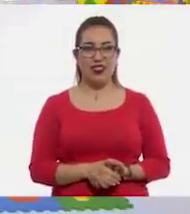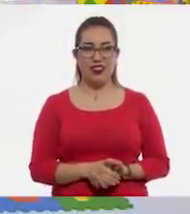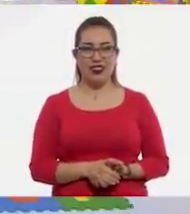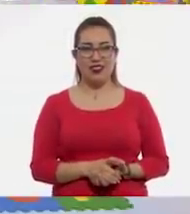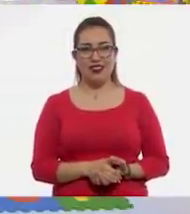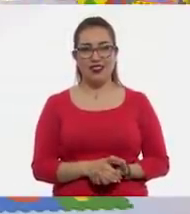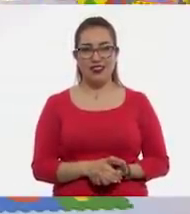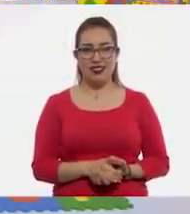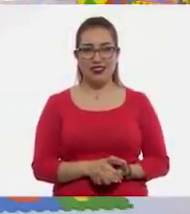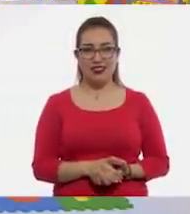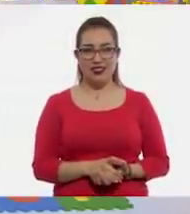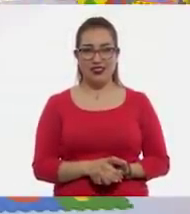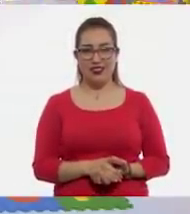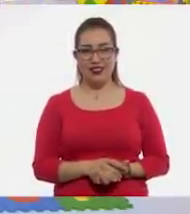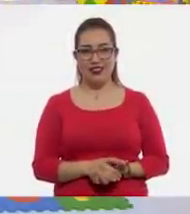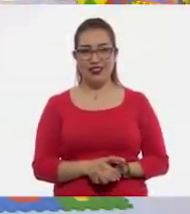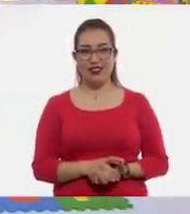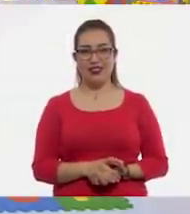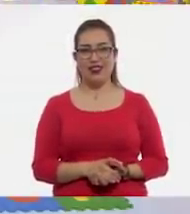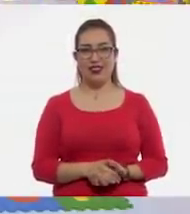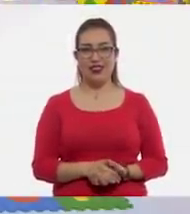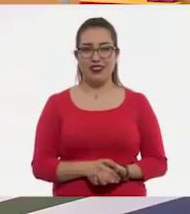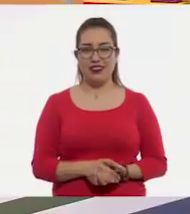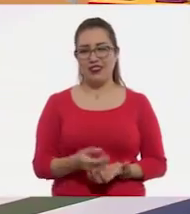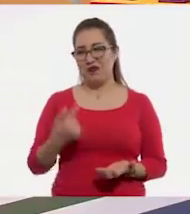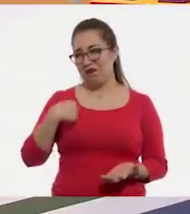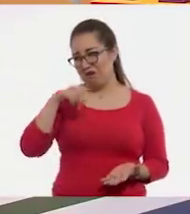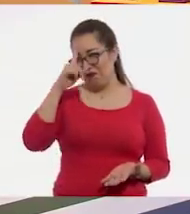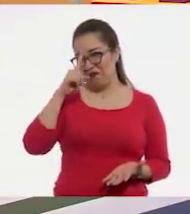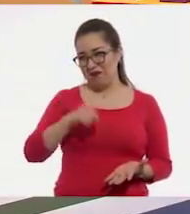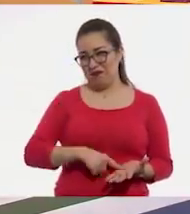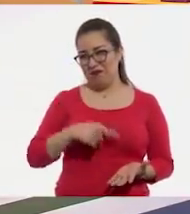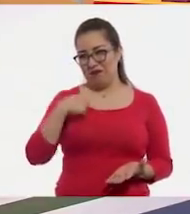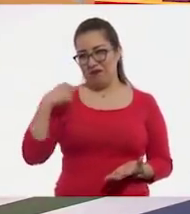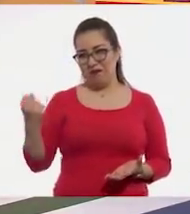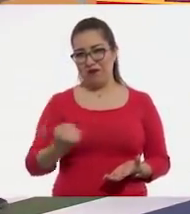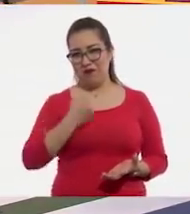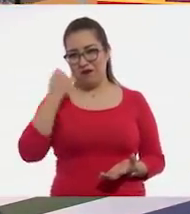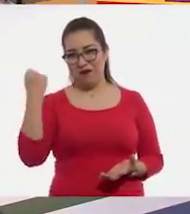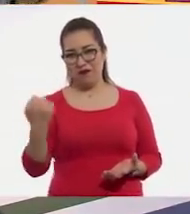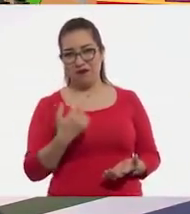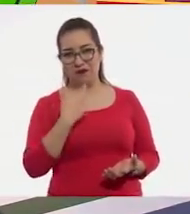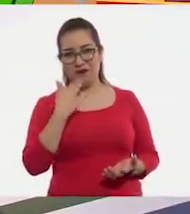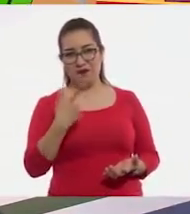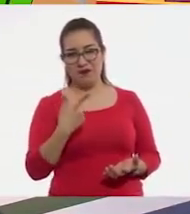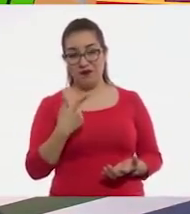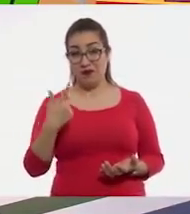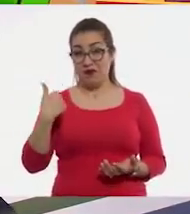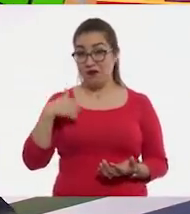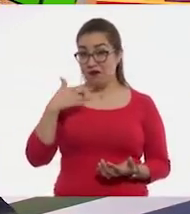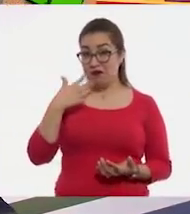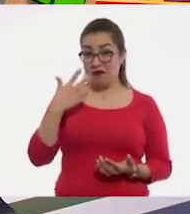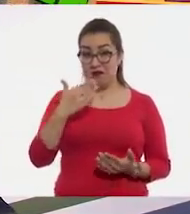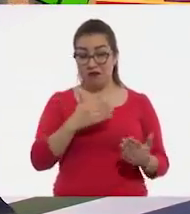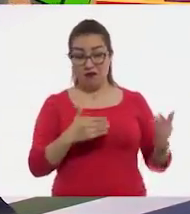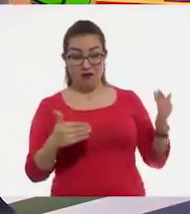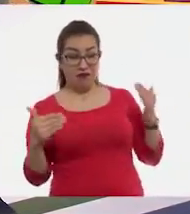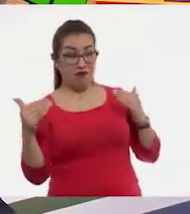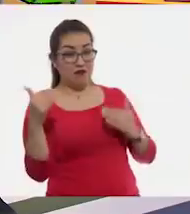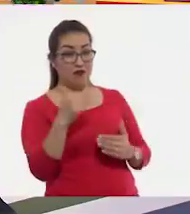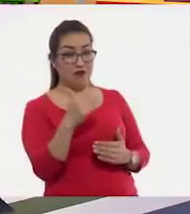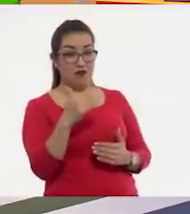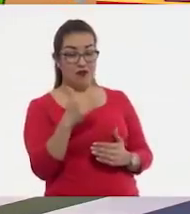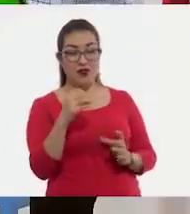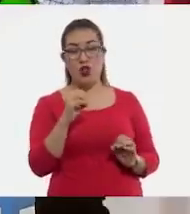salieron doble 2. Tira, tira, pero tira. Yo no creo que vaya a ser así. ¿Ustedes qué opinan? ¿Voy a superar a la maestra Rosalba?